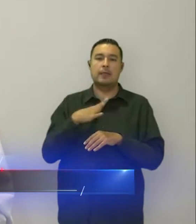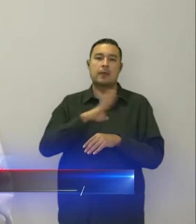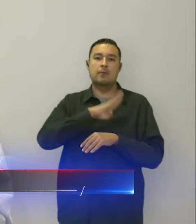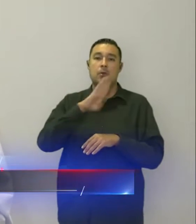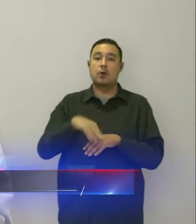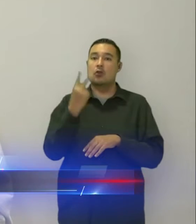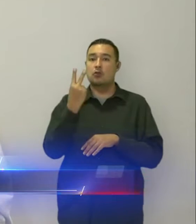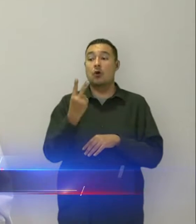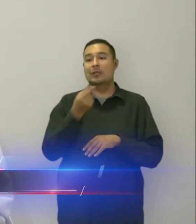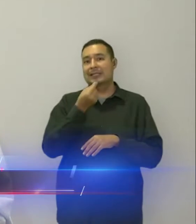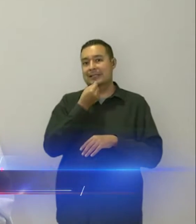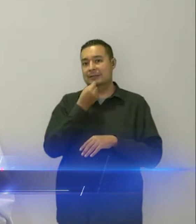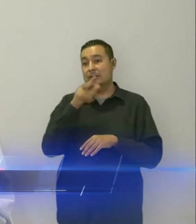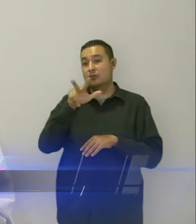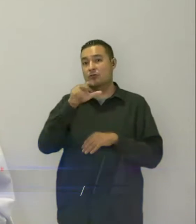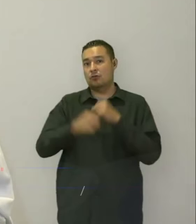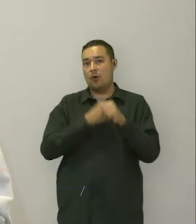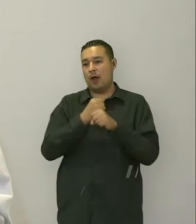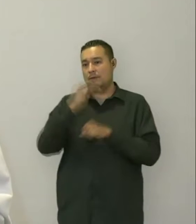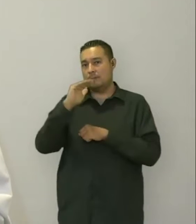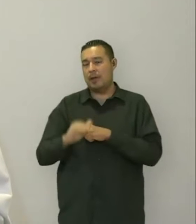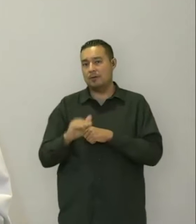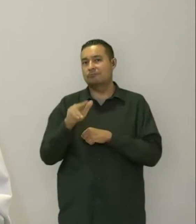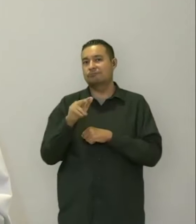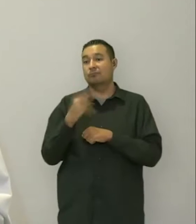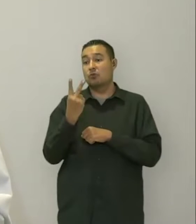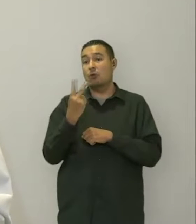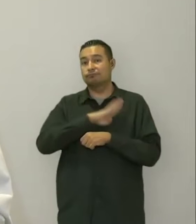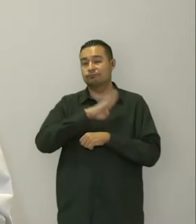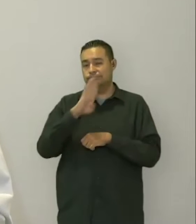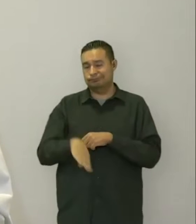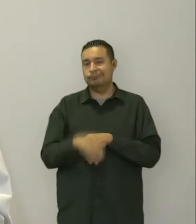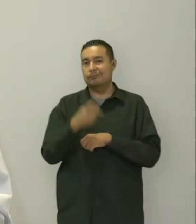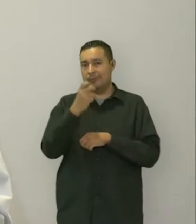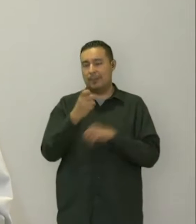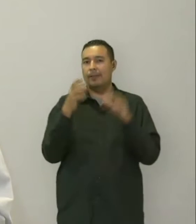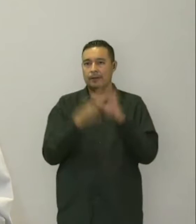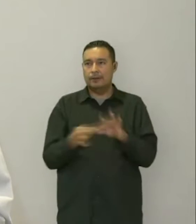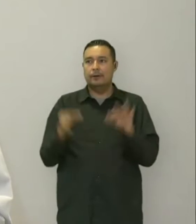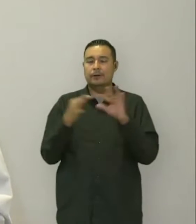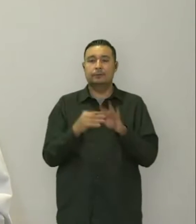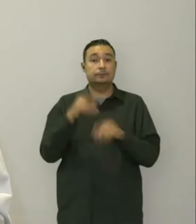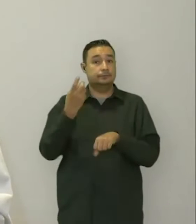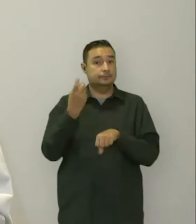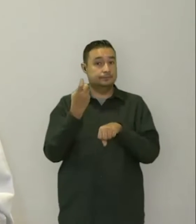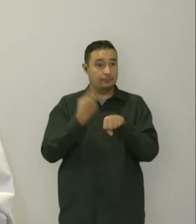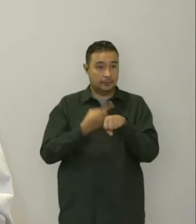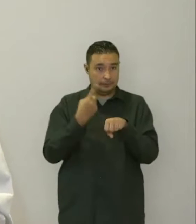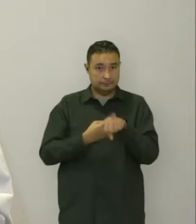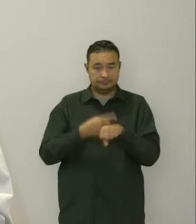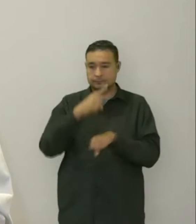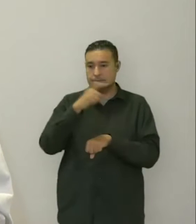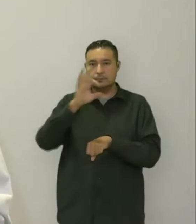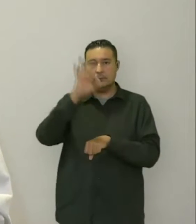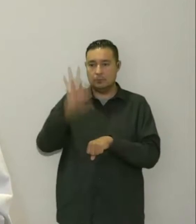fallecieron dos menores de edad aquí en nuestro estado es algo muy triste lo hemos señalado en diversas ocasiones es una enfermedad